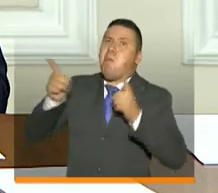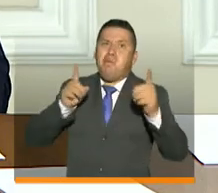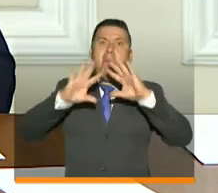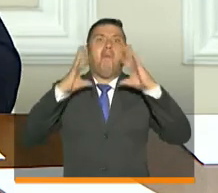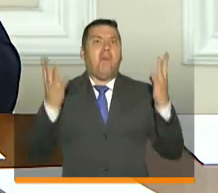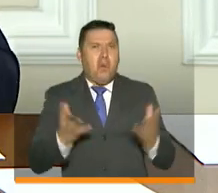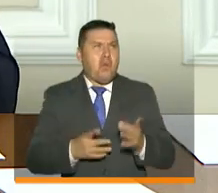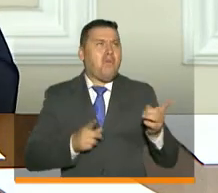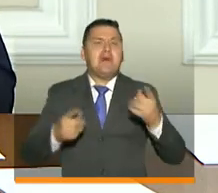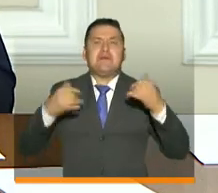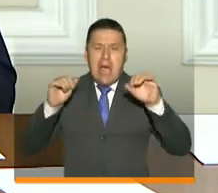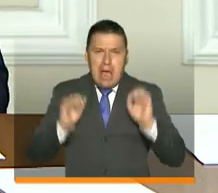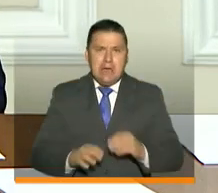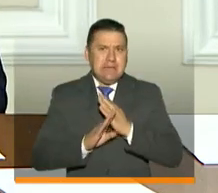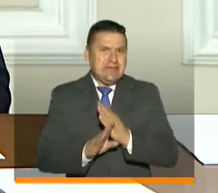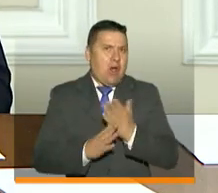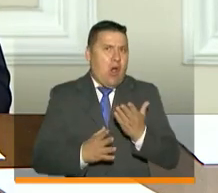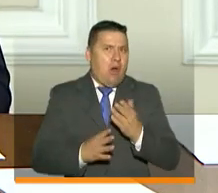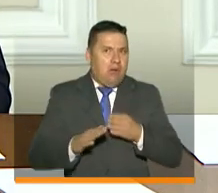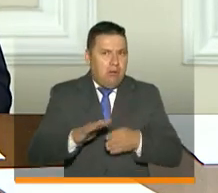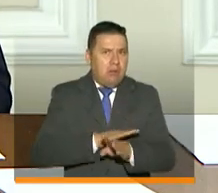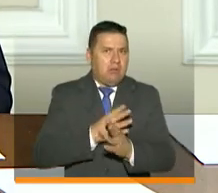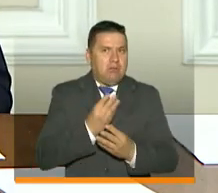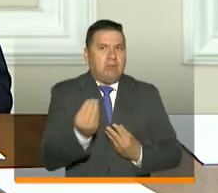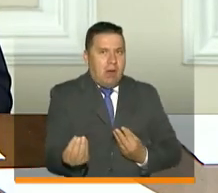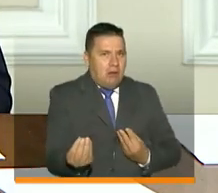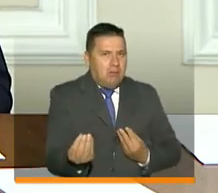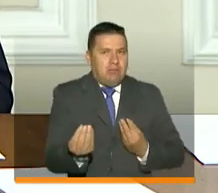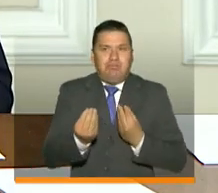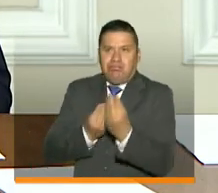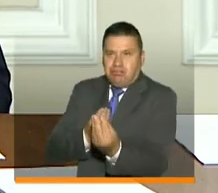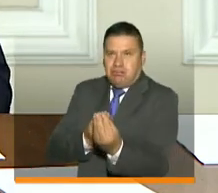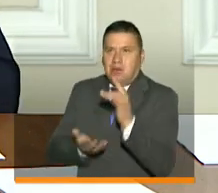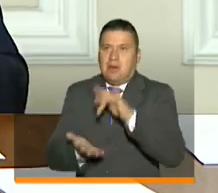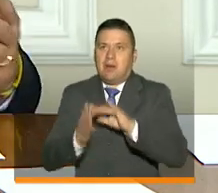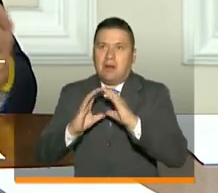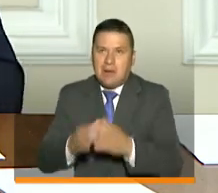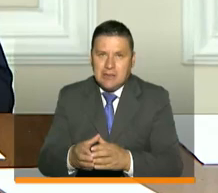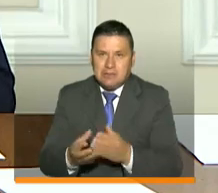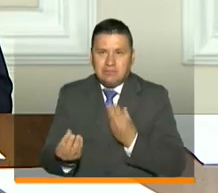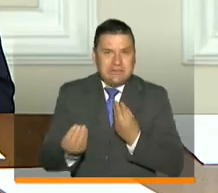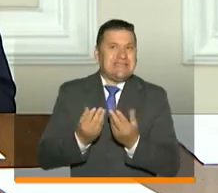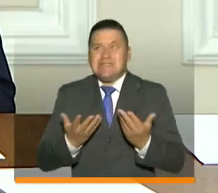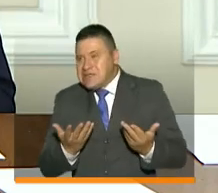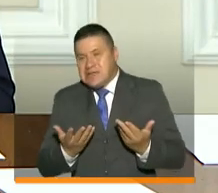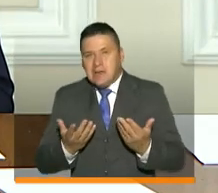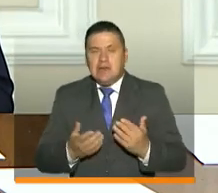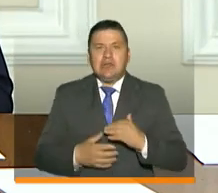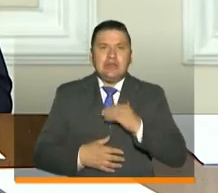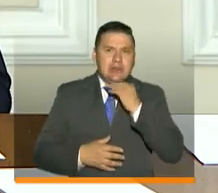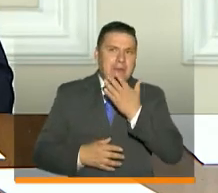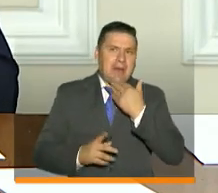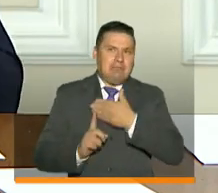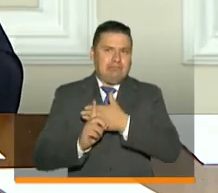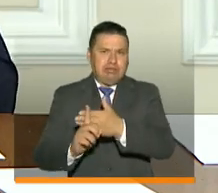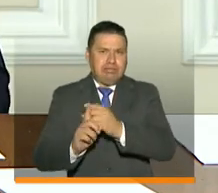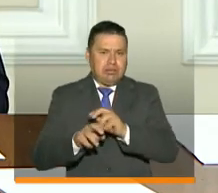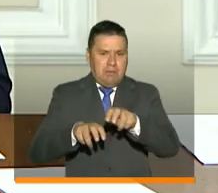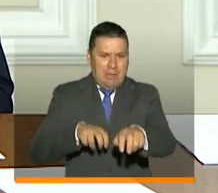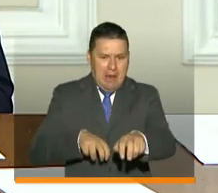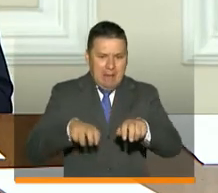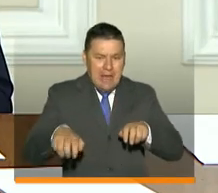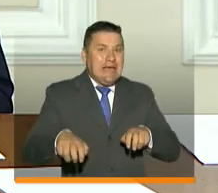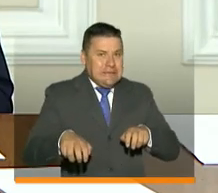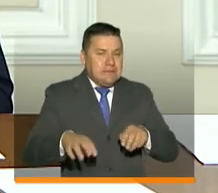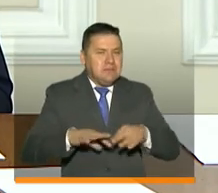de bioseguridad para permitir ese restablecimiento de la presencialidad, pero al mismo tiempo teniendo el suficiente distanciamiento, juega un